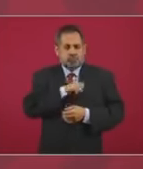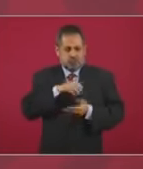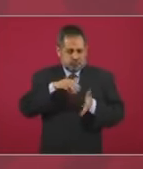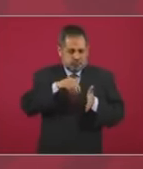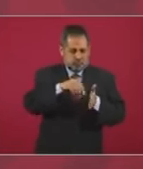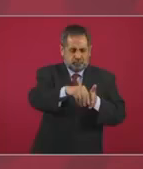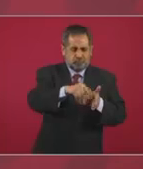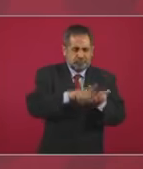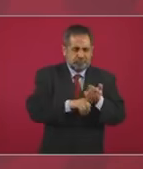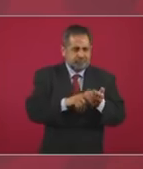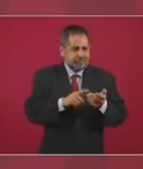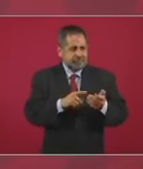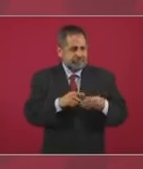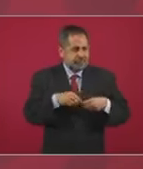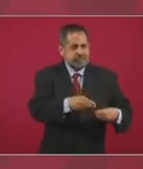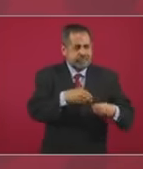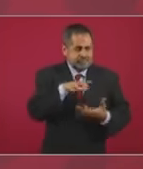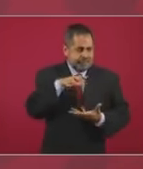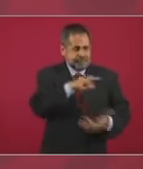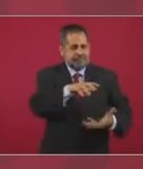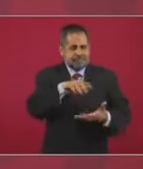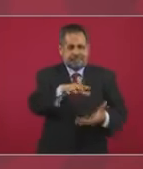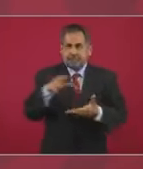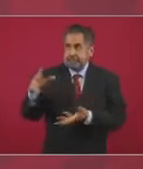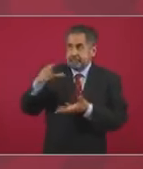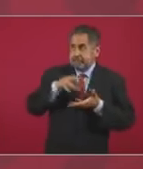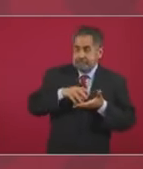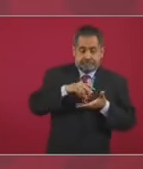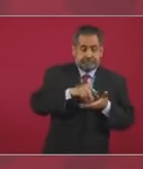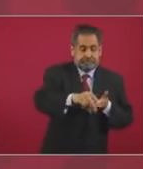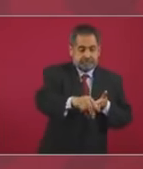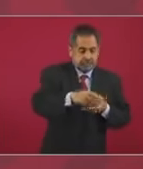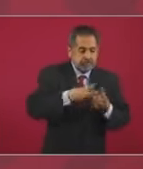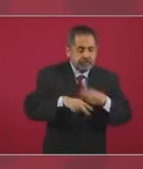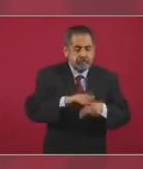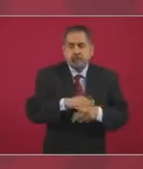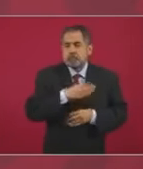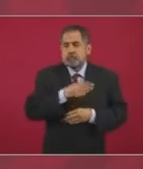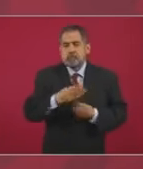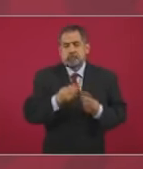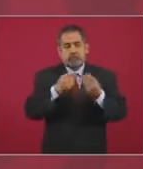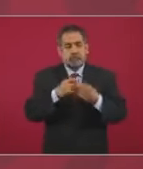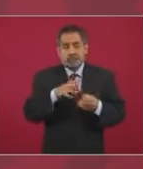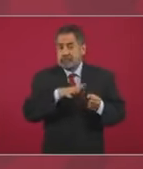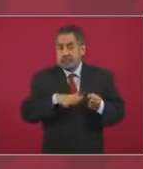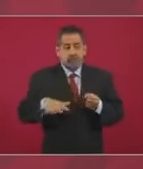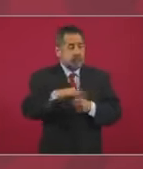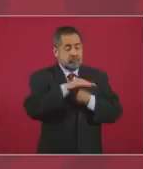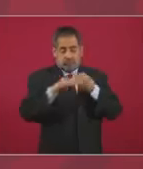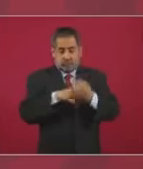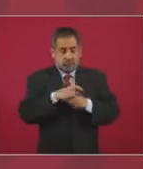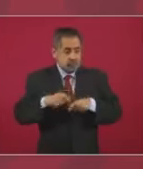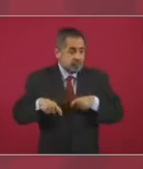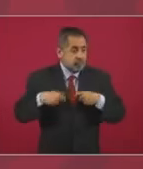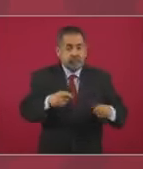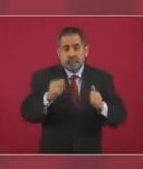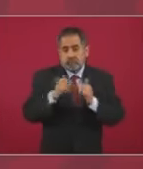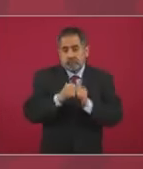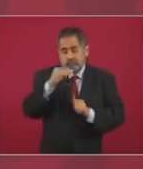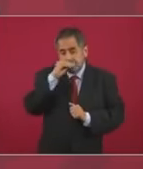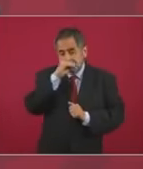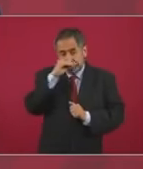donde todos los productores reciben este apoyo, fertilizantes gratuitos.